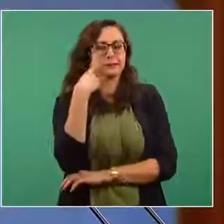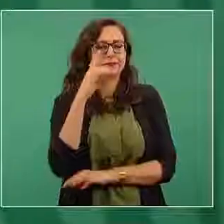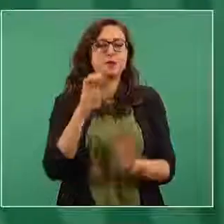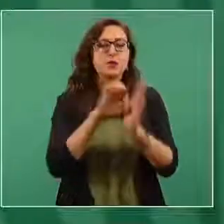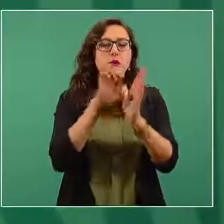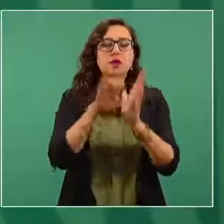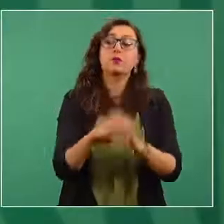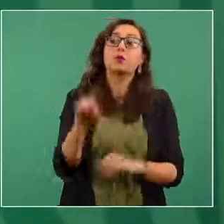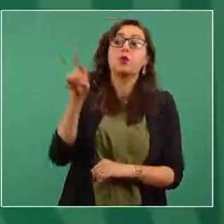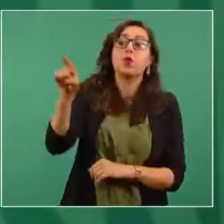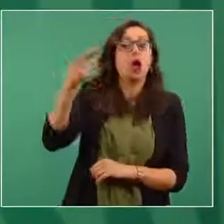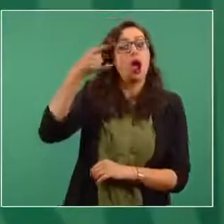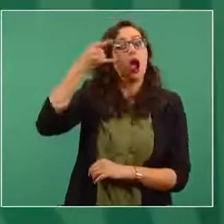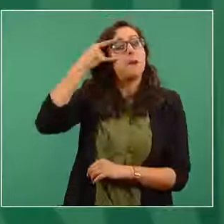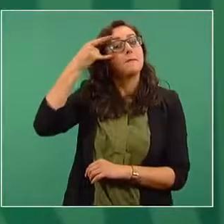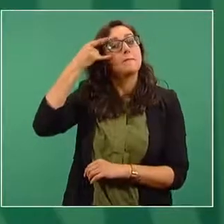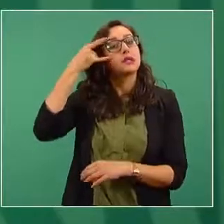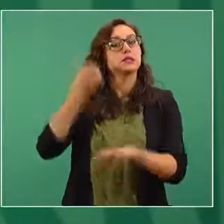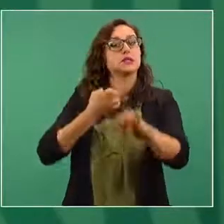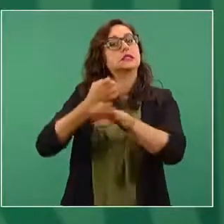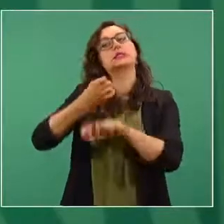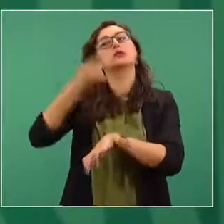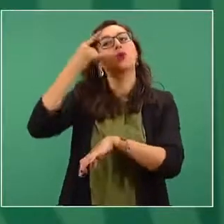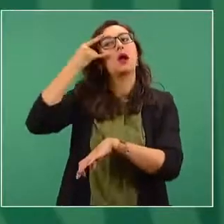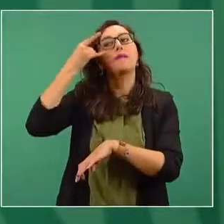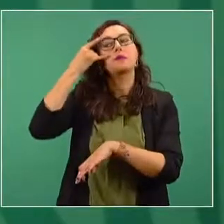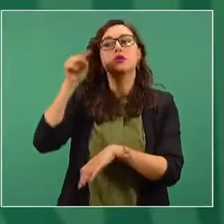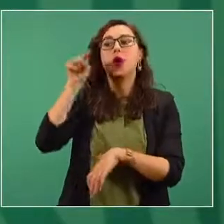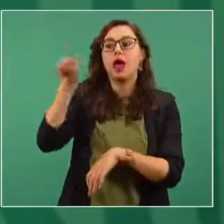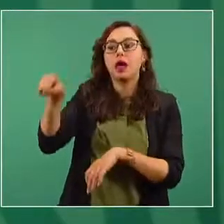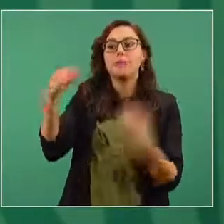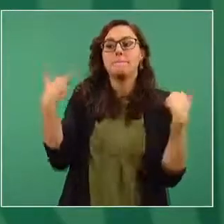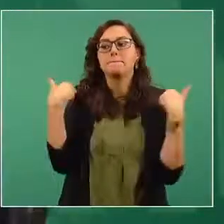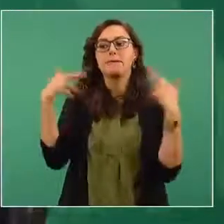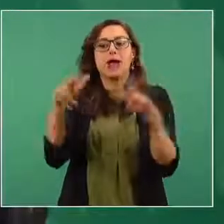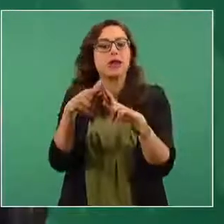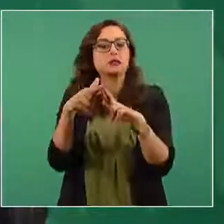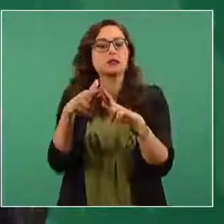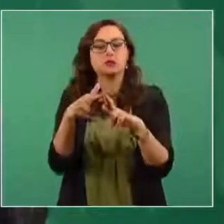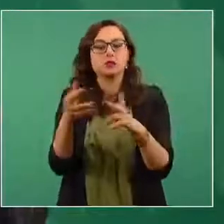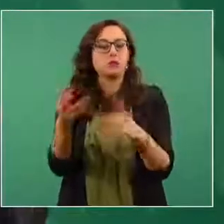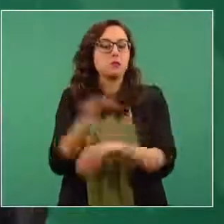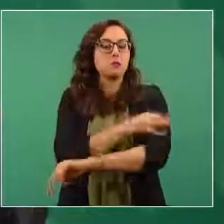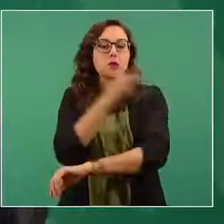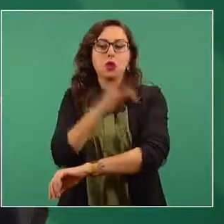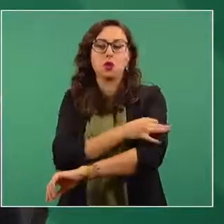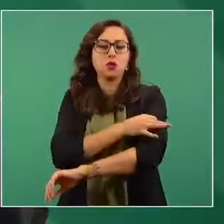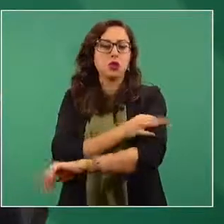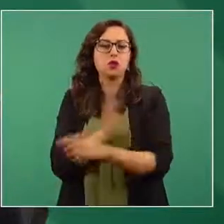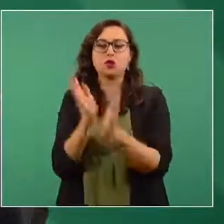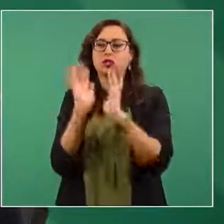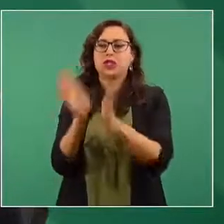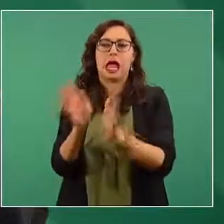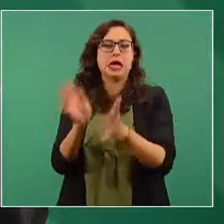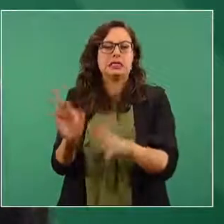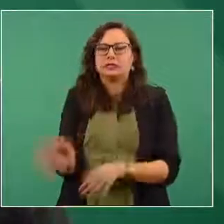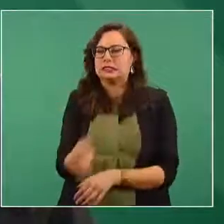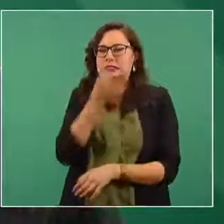prácticamente están todos los maestros vacunados, falta un porcentaje